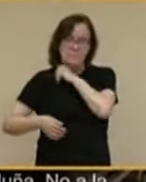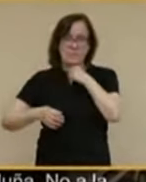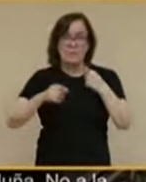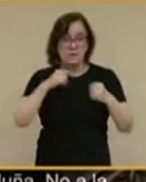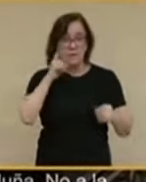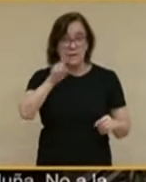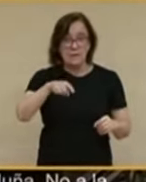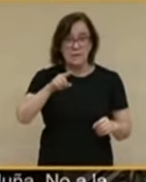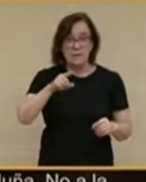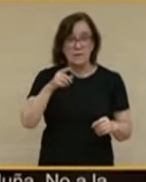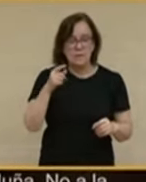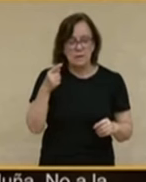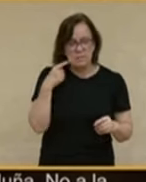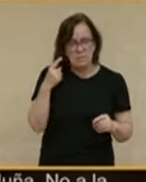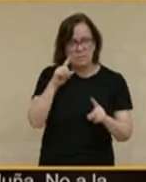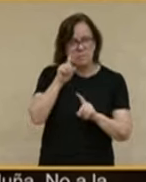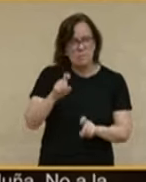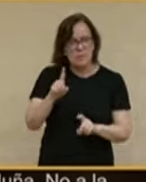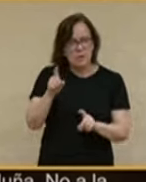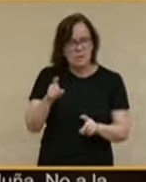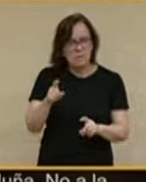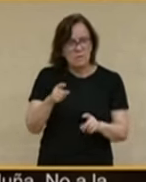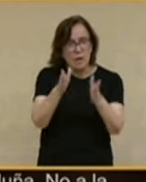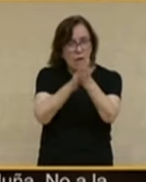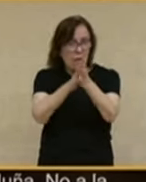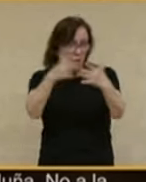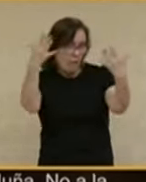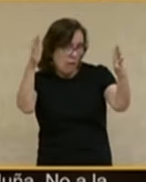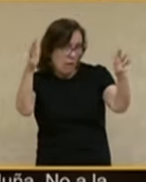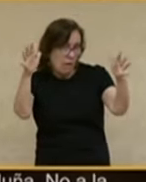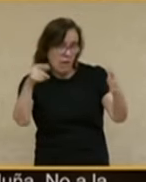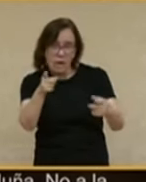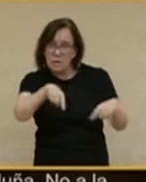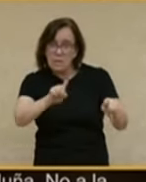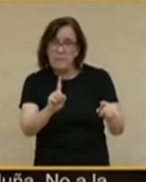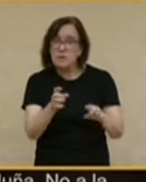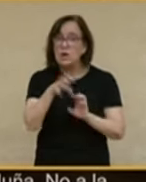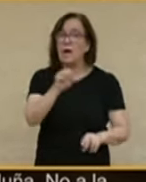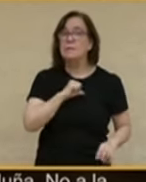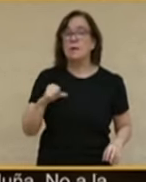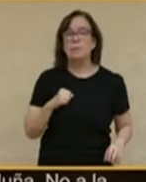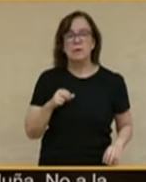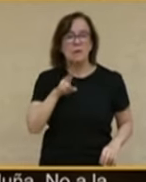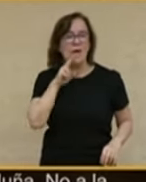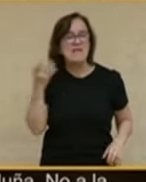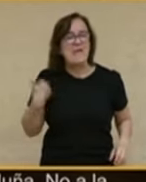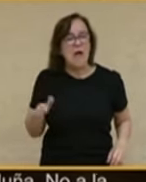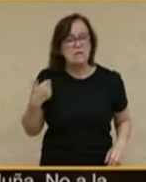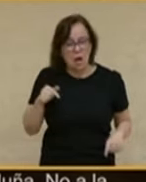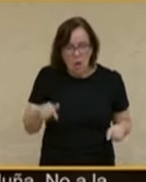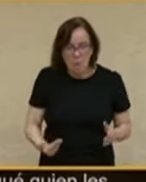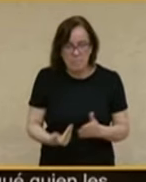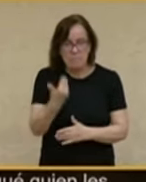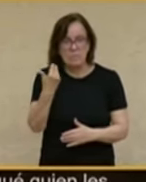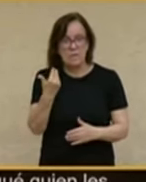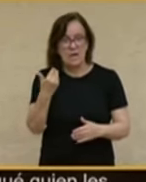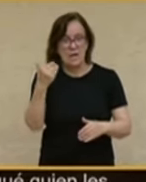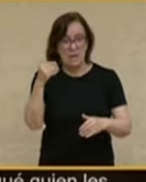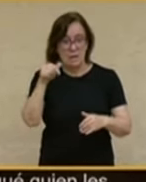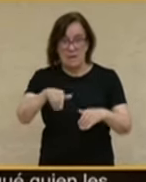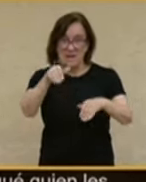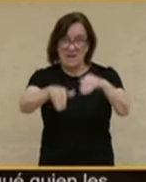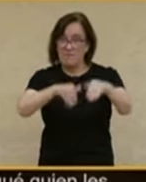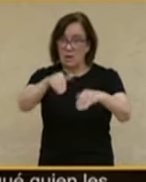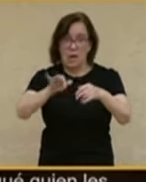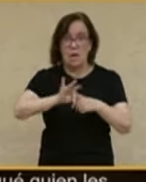pregúntense por qué quien les manda a aplaudir que el independentismo hable ya esta mañana de referéndum